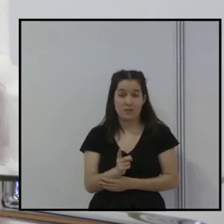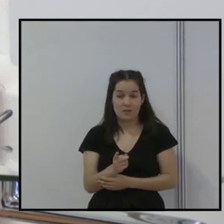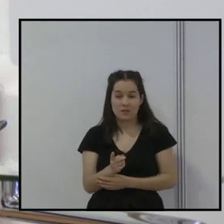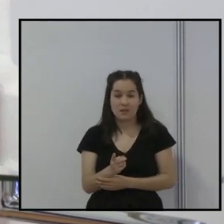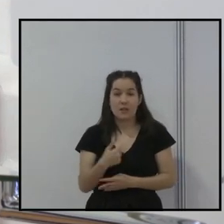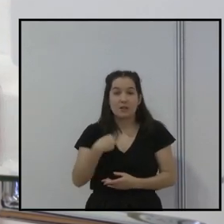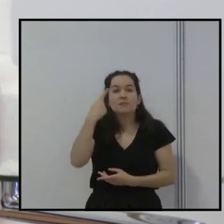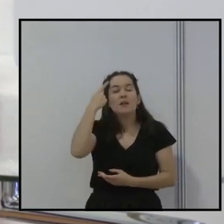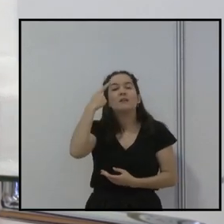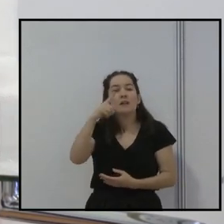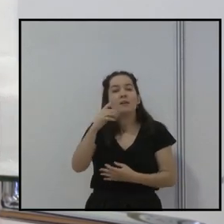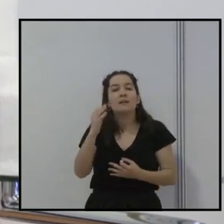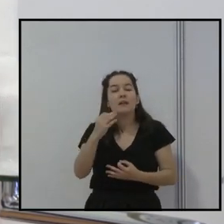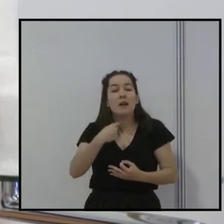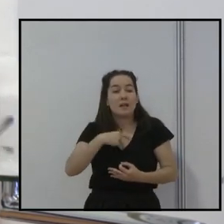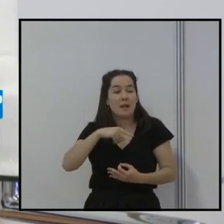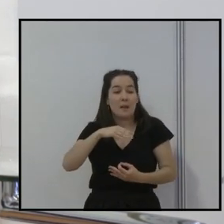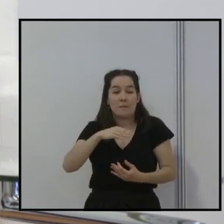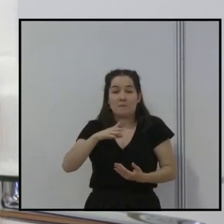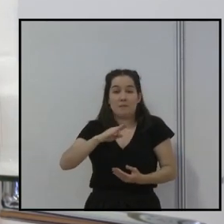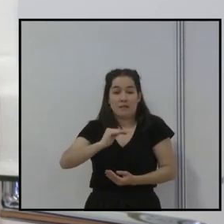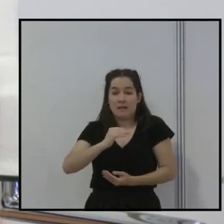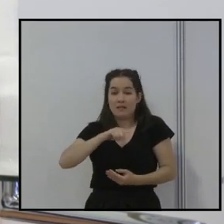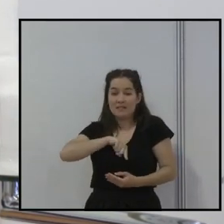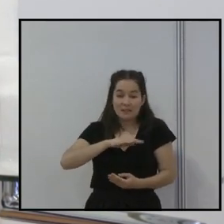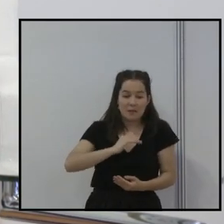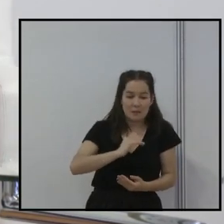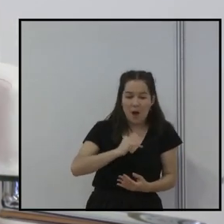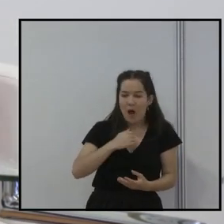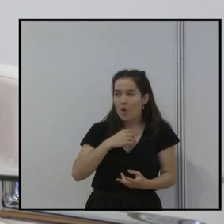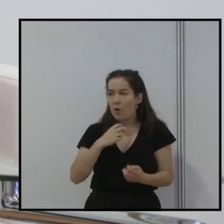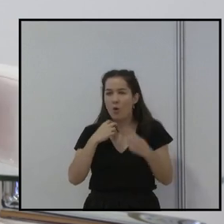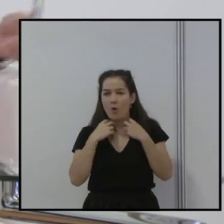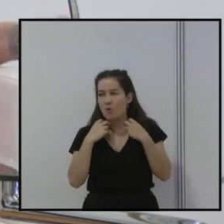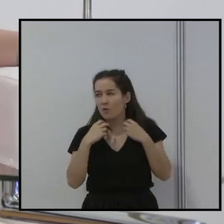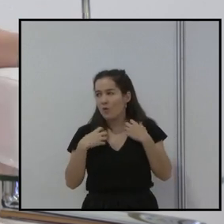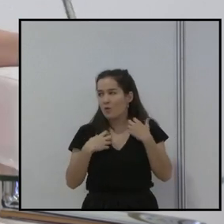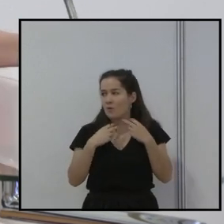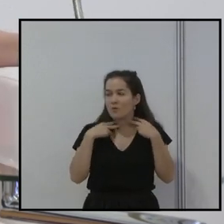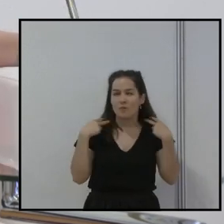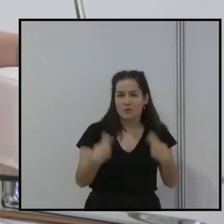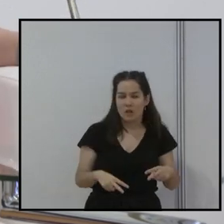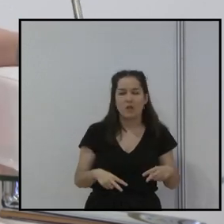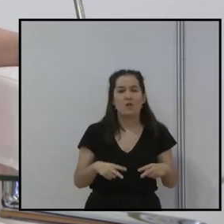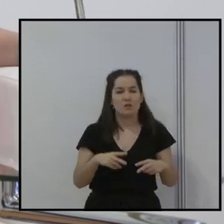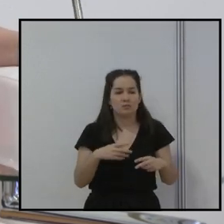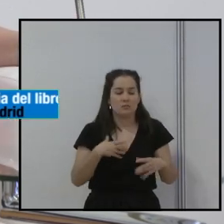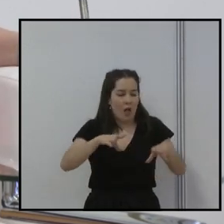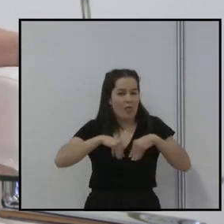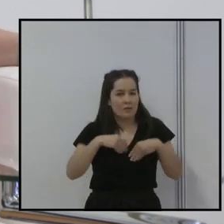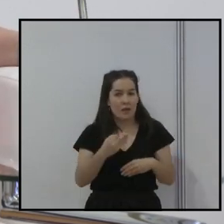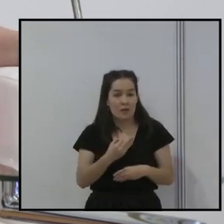malestar con el que hay que aceptar, y una frustración que hay que aceptar, y si no sabes vivir con eso, entonces es